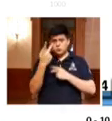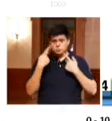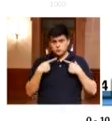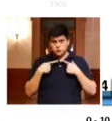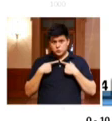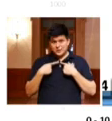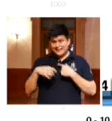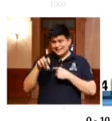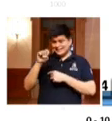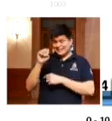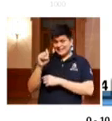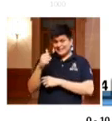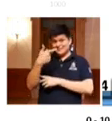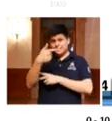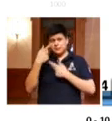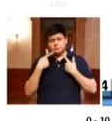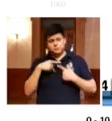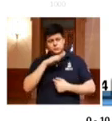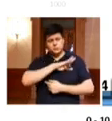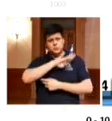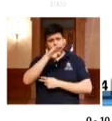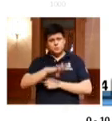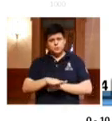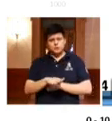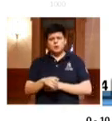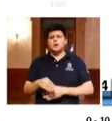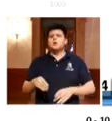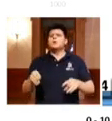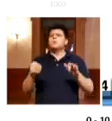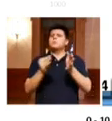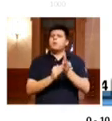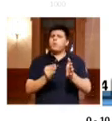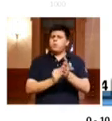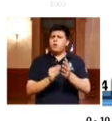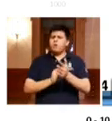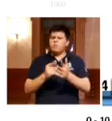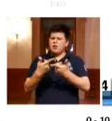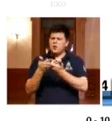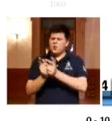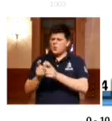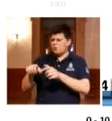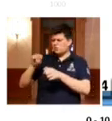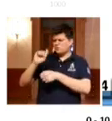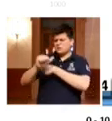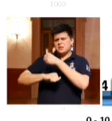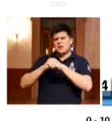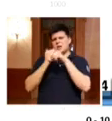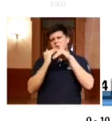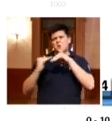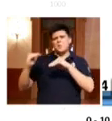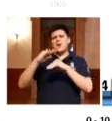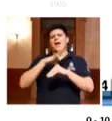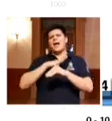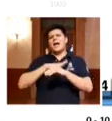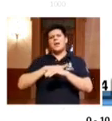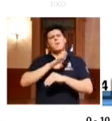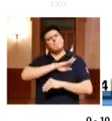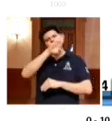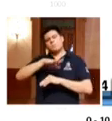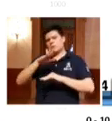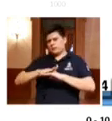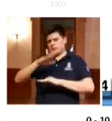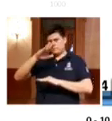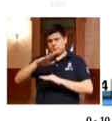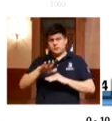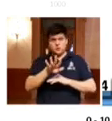y 67 defunciones, sigue siendo el grupo que más defunciones tiene, no el que tiene más casos. En el